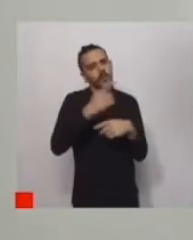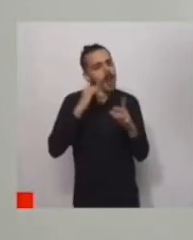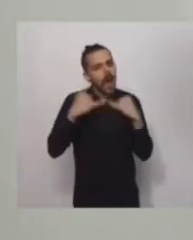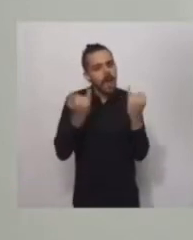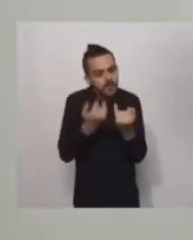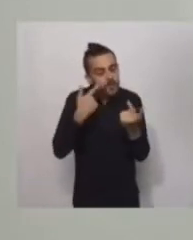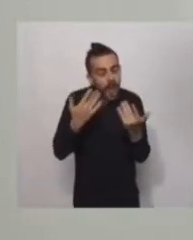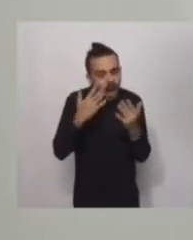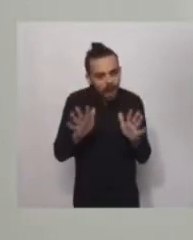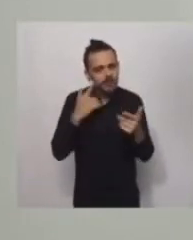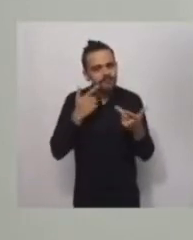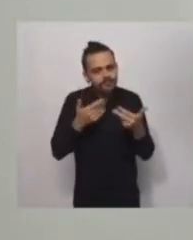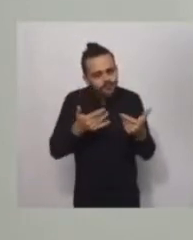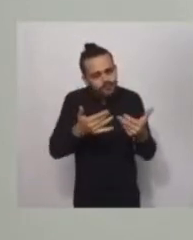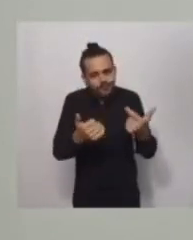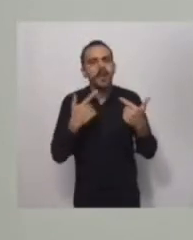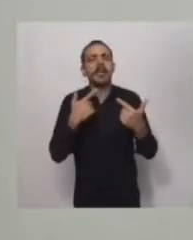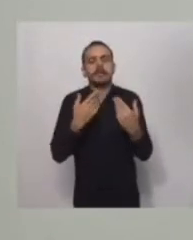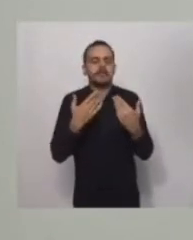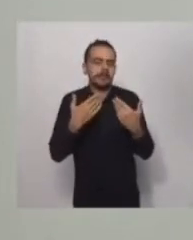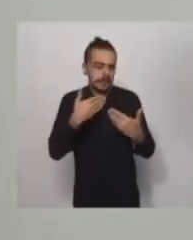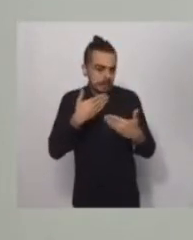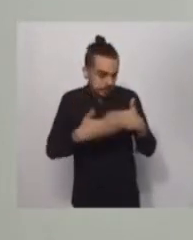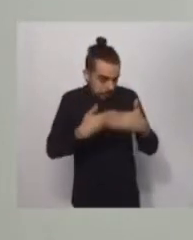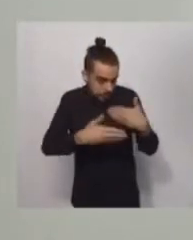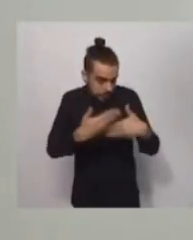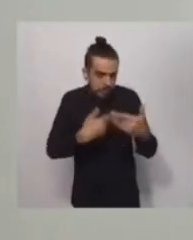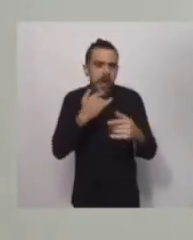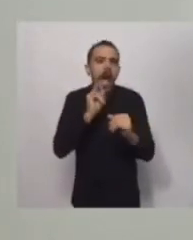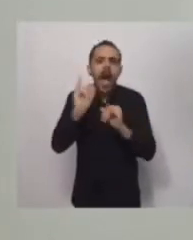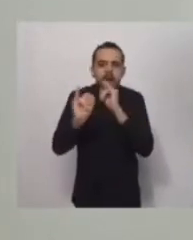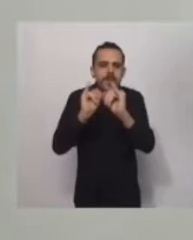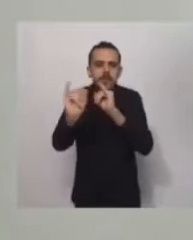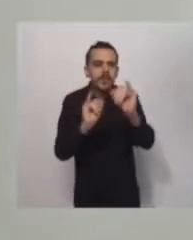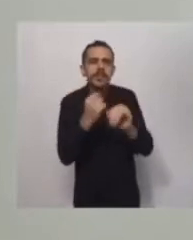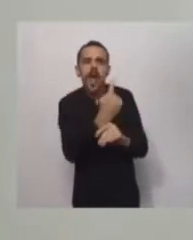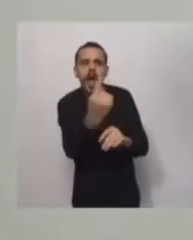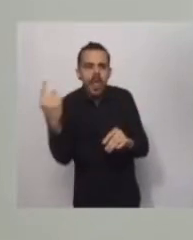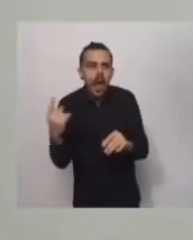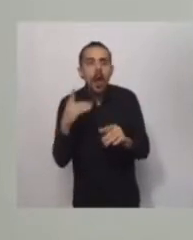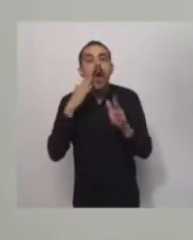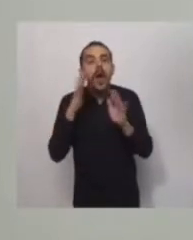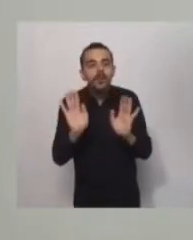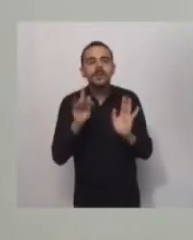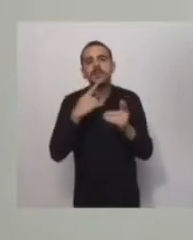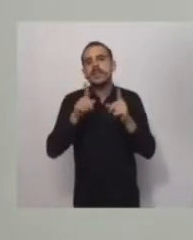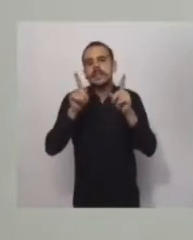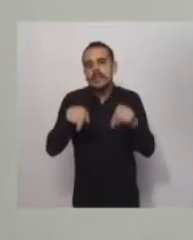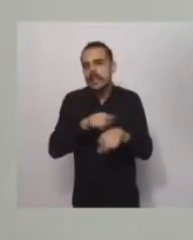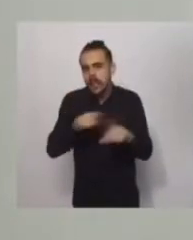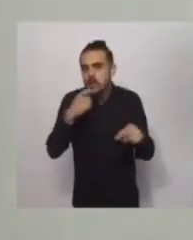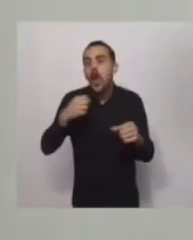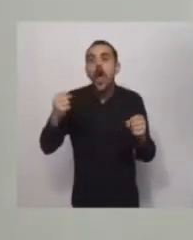vincula estrechamente, incluso con CGE y lo que es el aparato educativo hoy, nosotros tenemos un fuerte desafío de qué